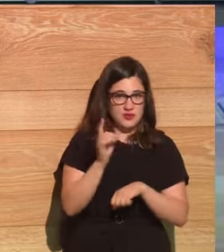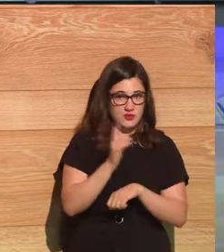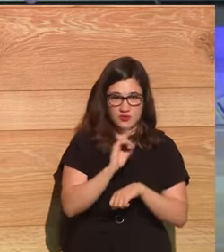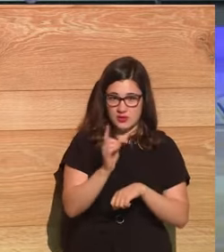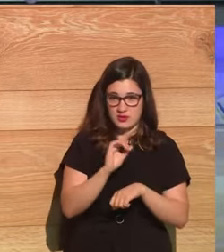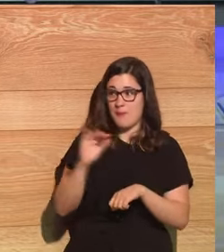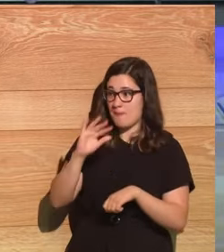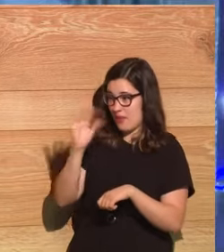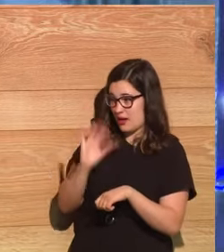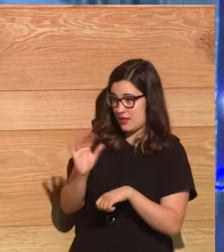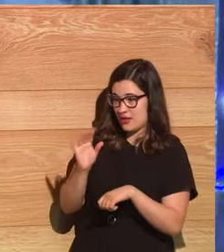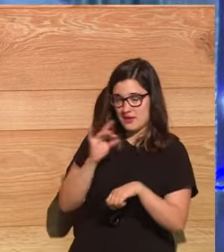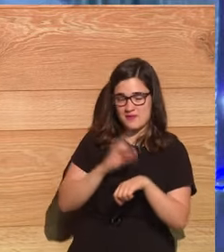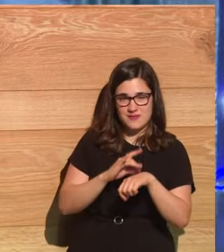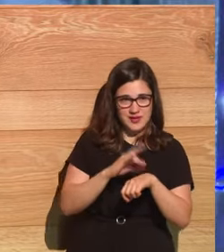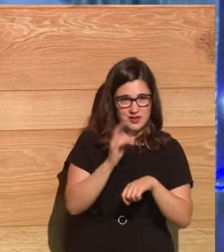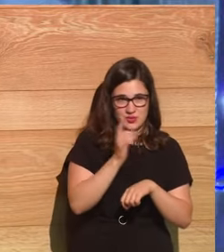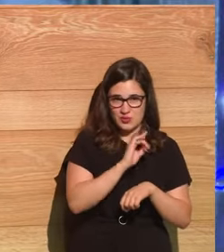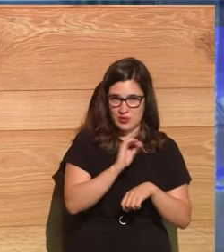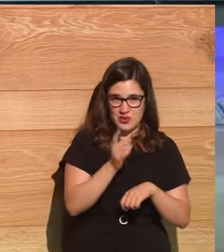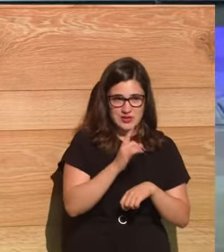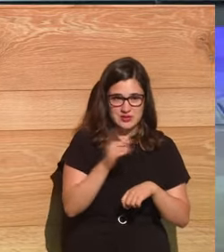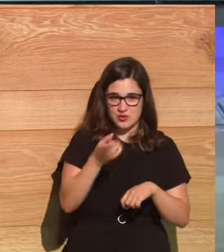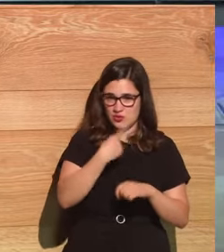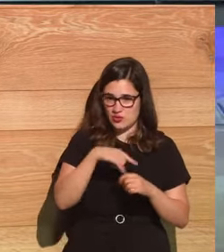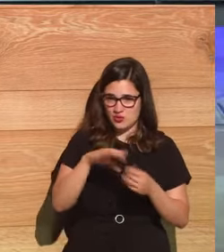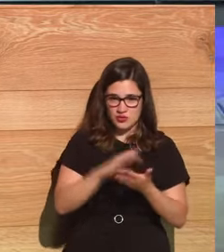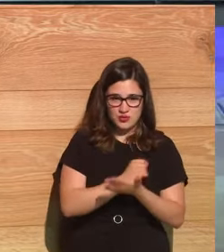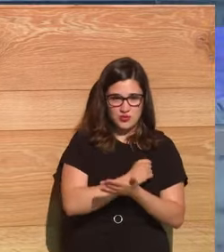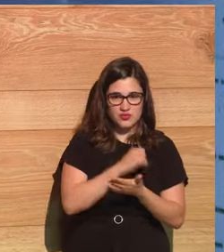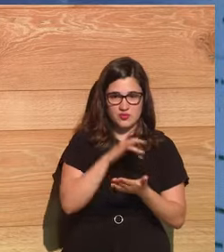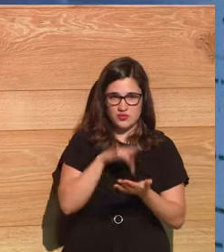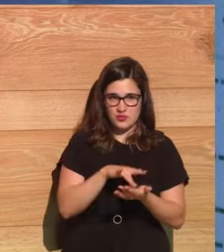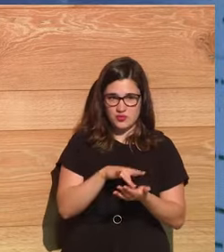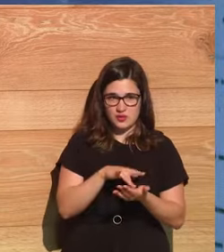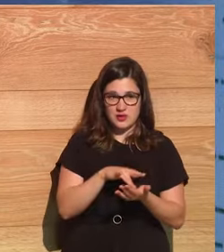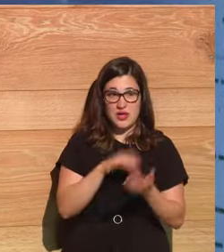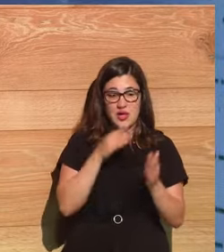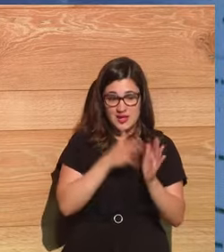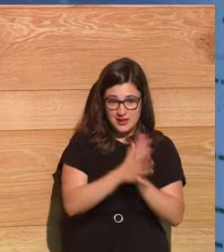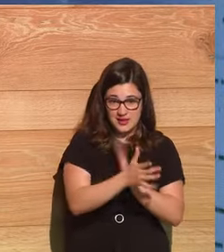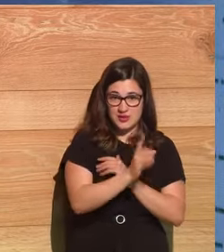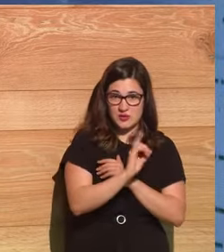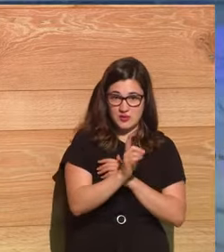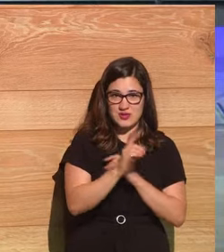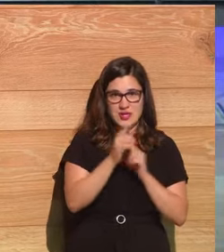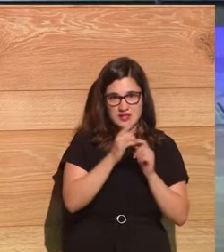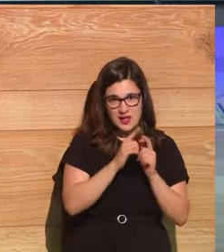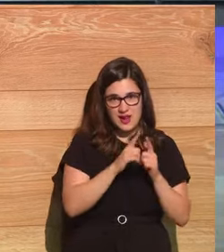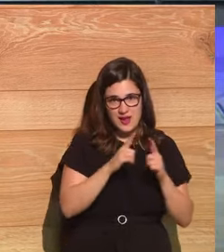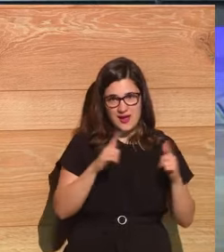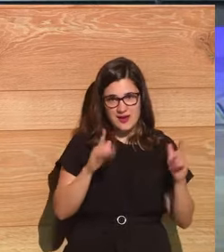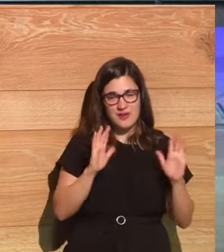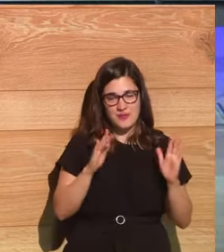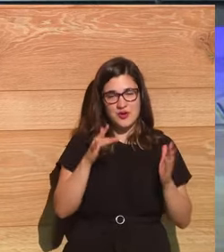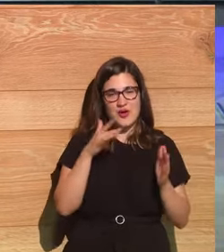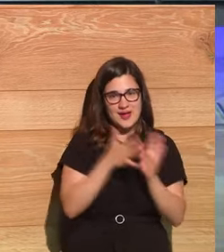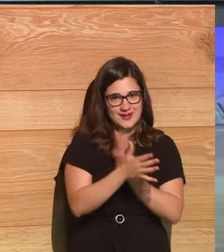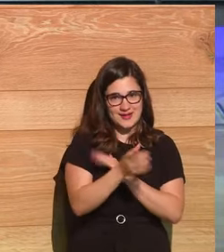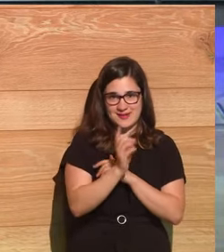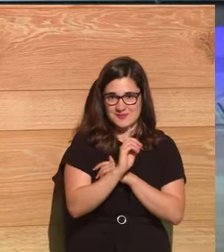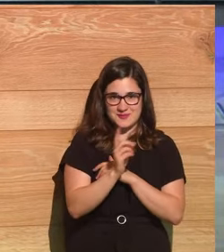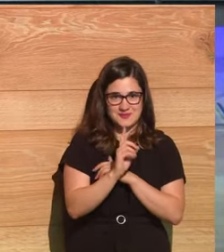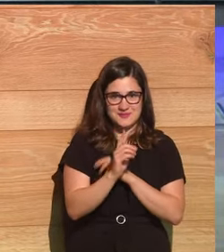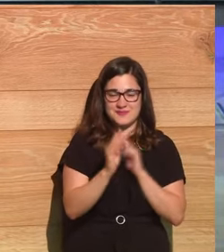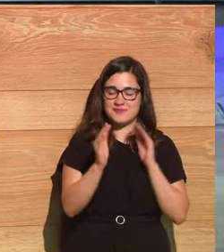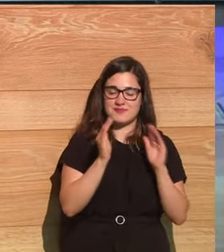Aunque lo parezca. No es una enfermedad y todos hemos pasado por ella. No lo es y no es eterna. Es larga, pero no es eterna, se acaba. Pero es un